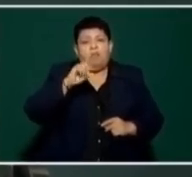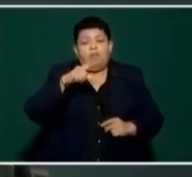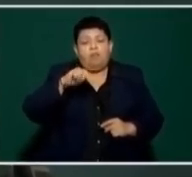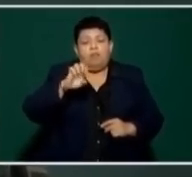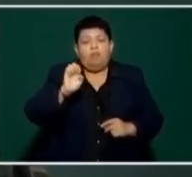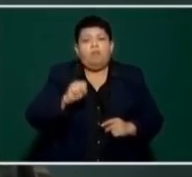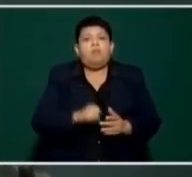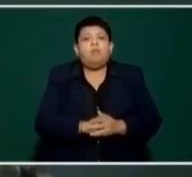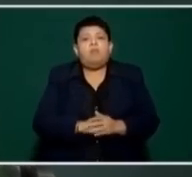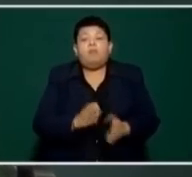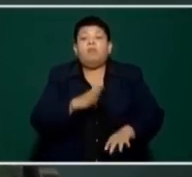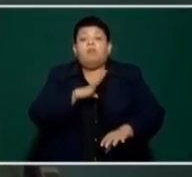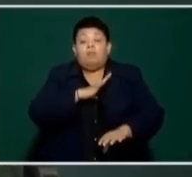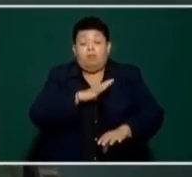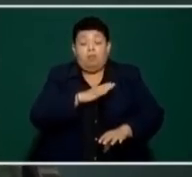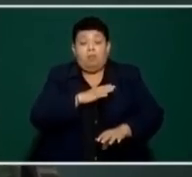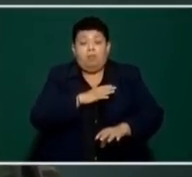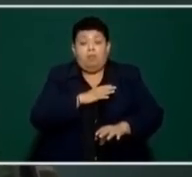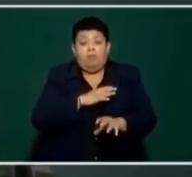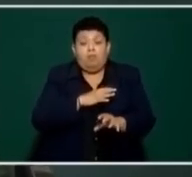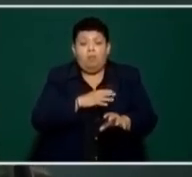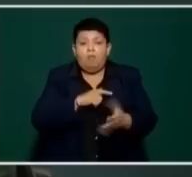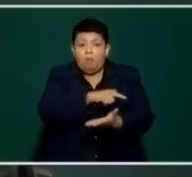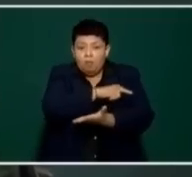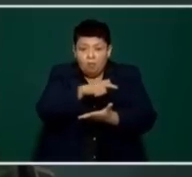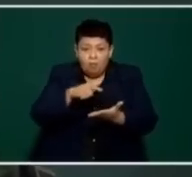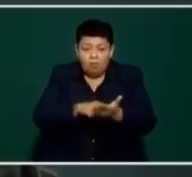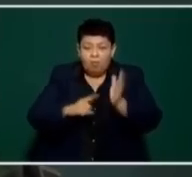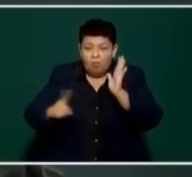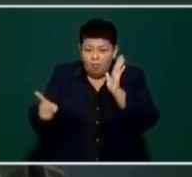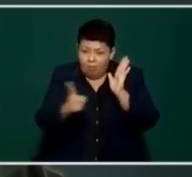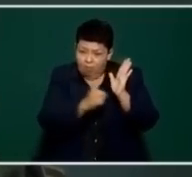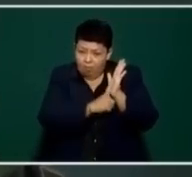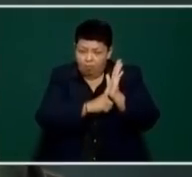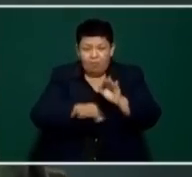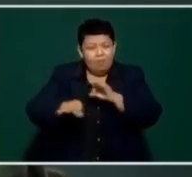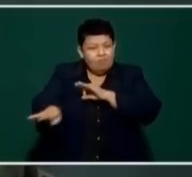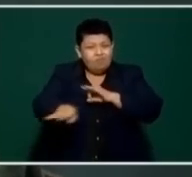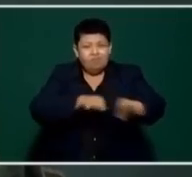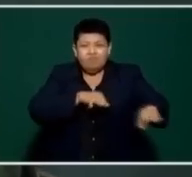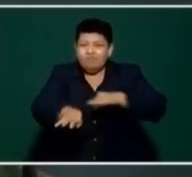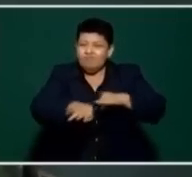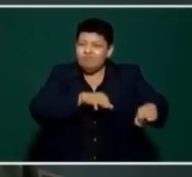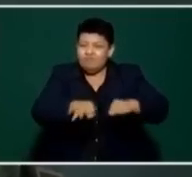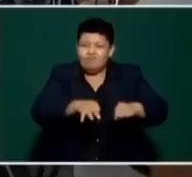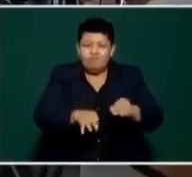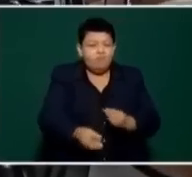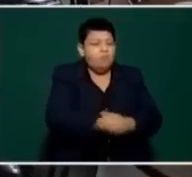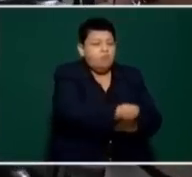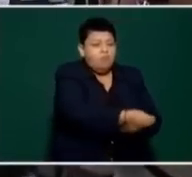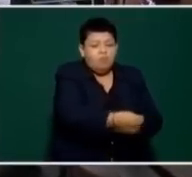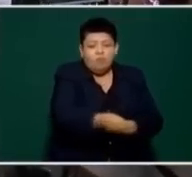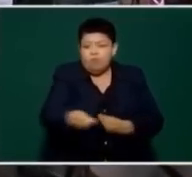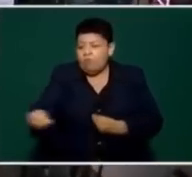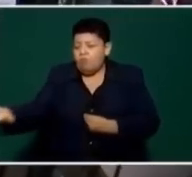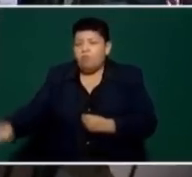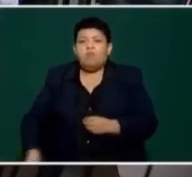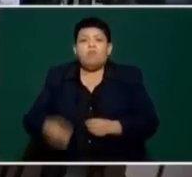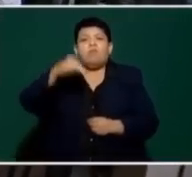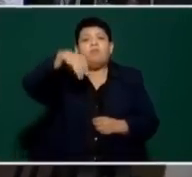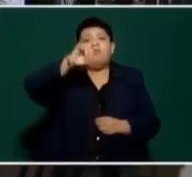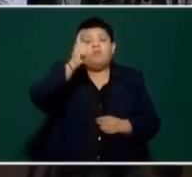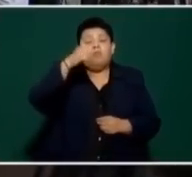Tenemos una capacidad, o vamos a tener una capacidad de 1,000 empleos que se van a distribuir entre migrantes